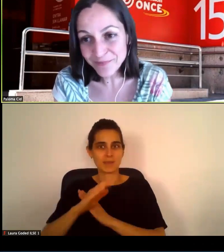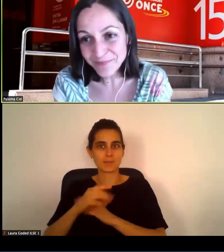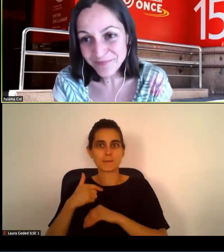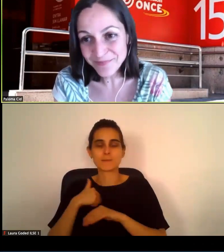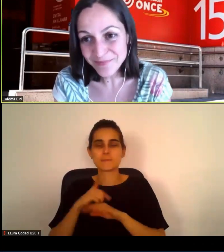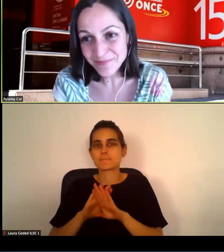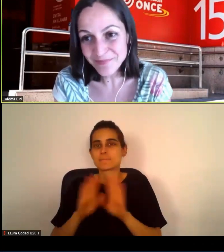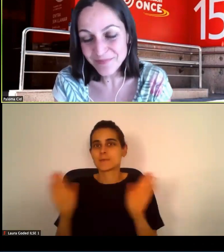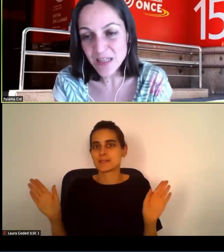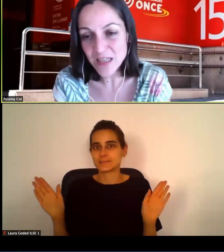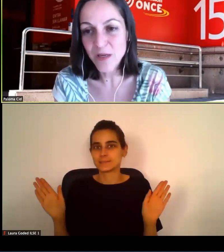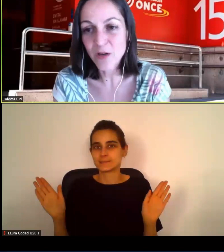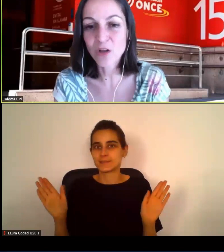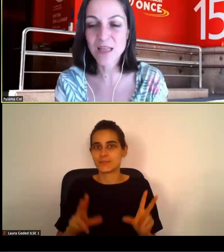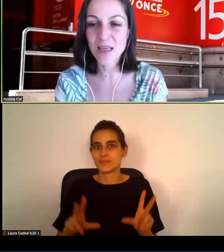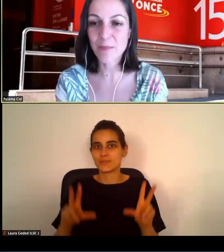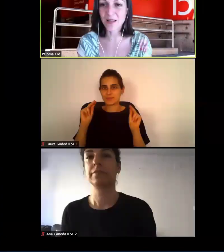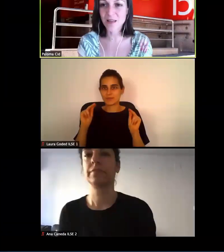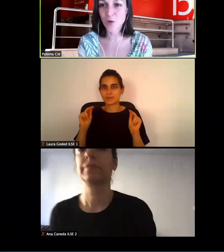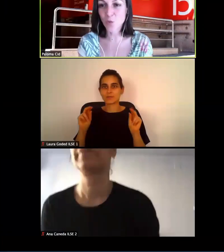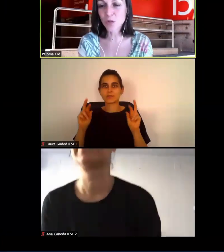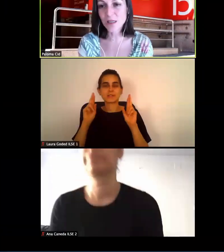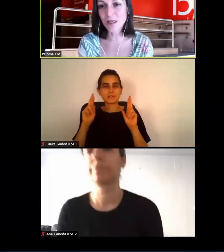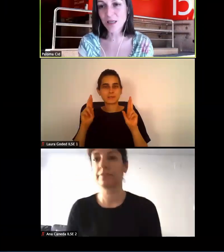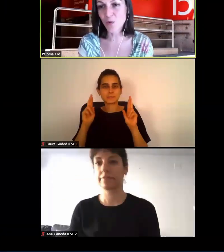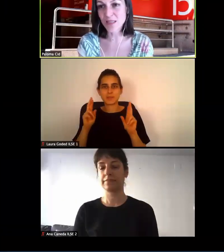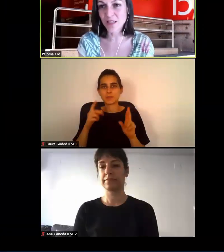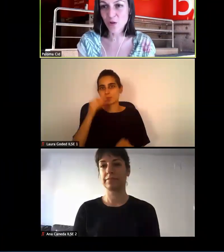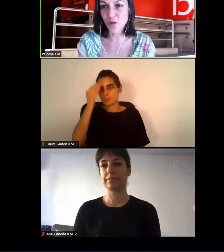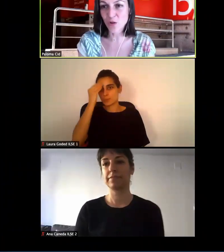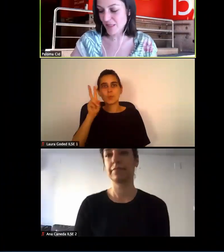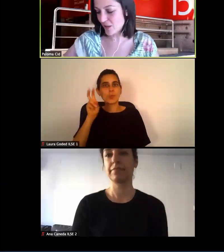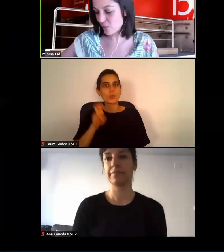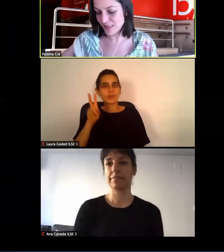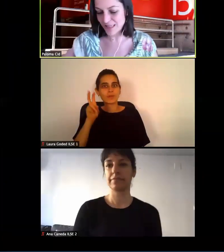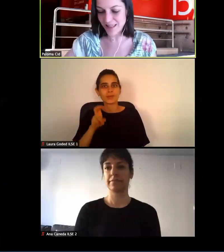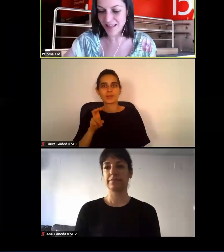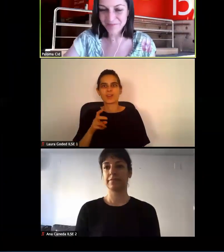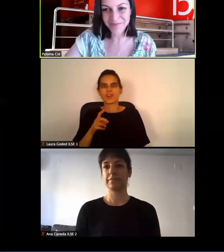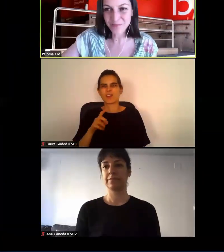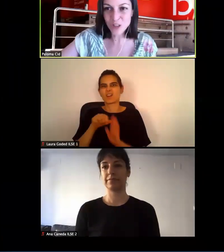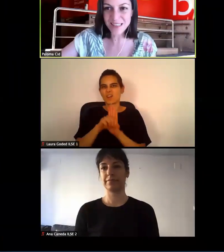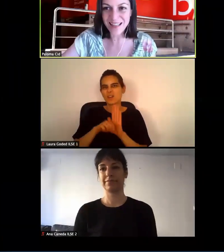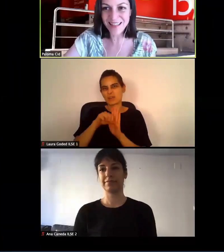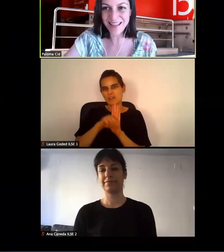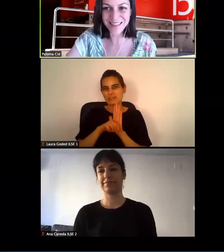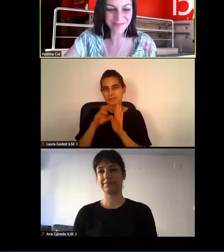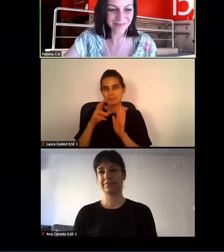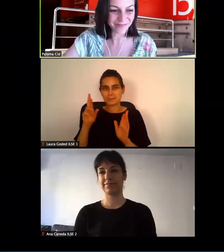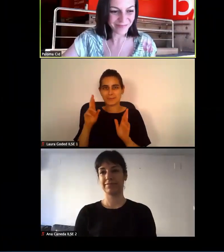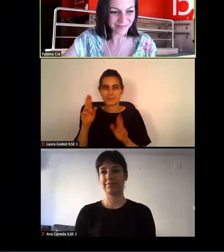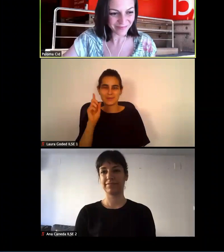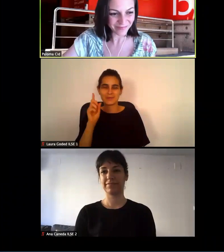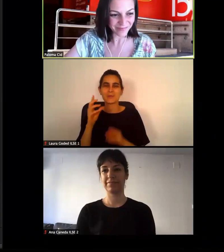intervención. Espero que os haya parecido útil y que no haya sido demasiado pesada. Muchas gracias.